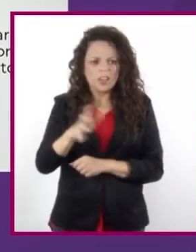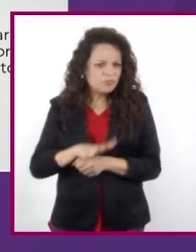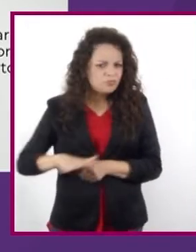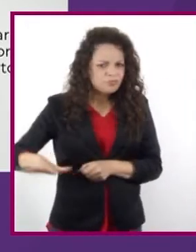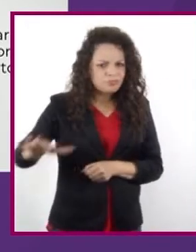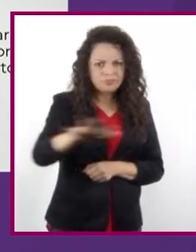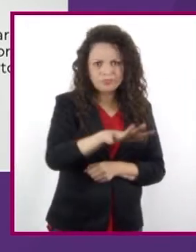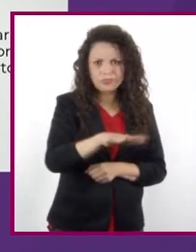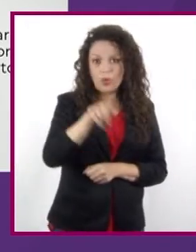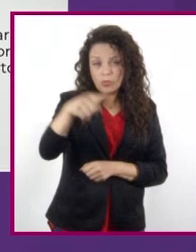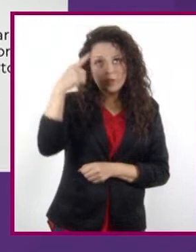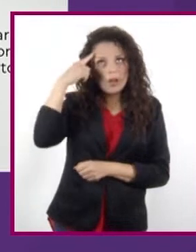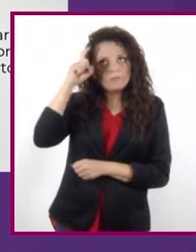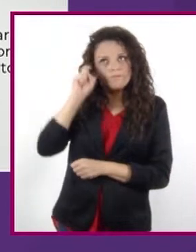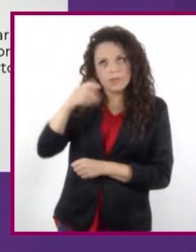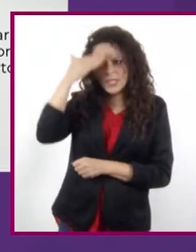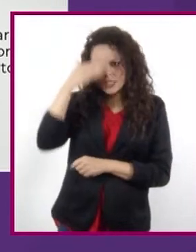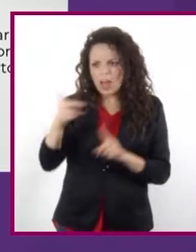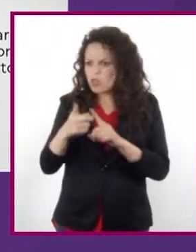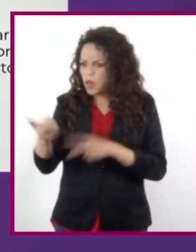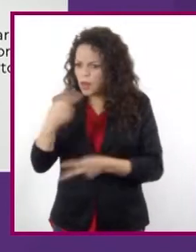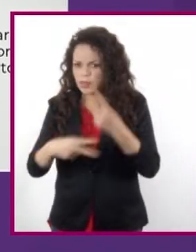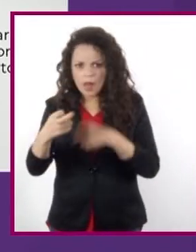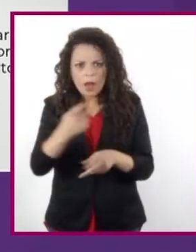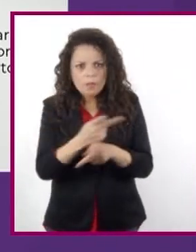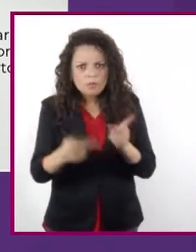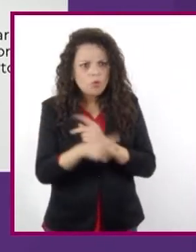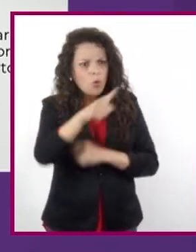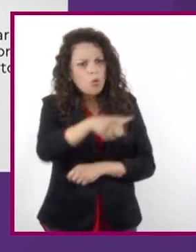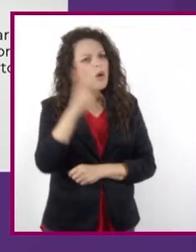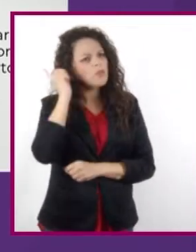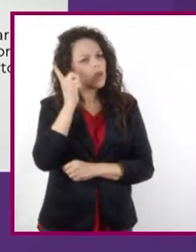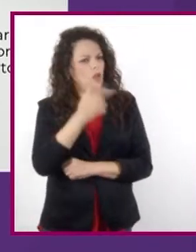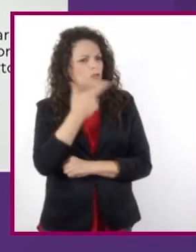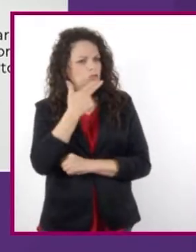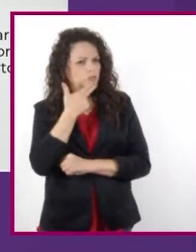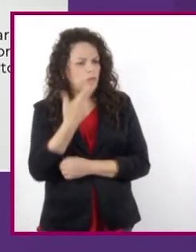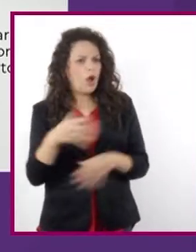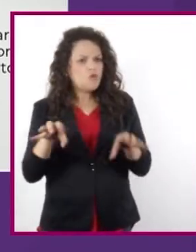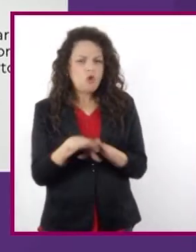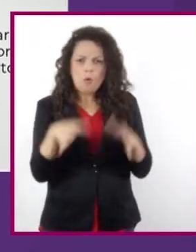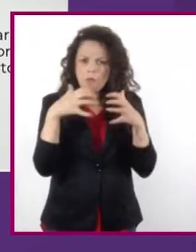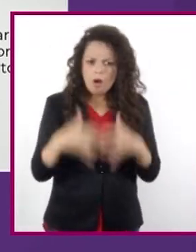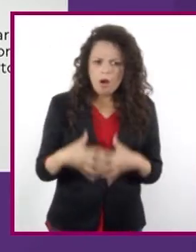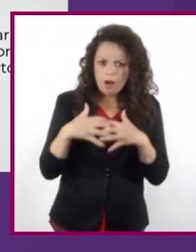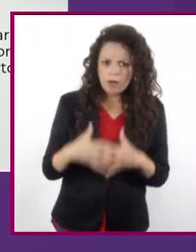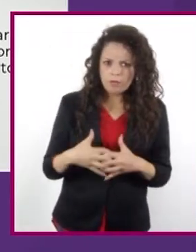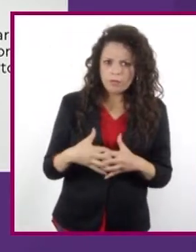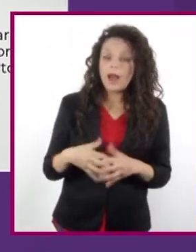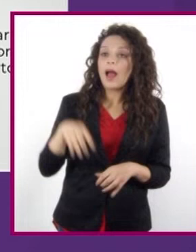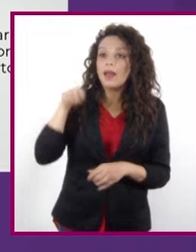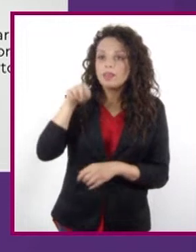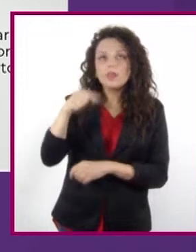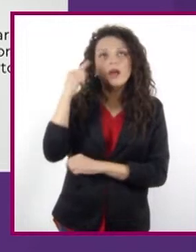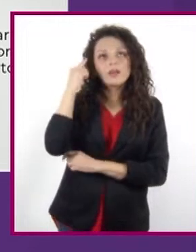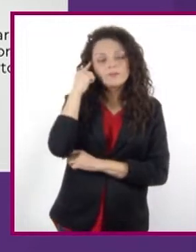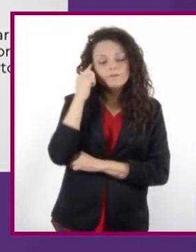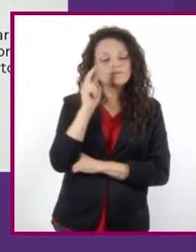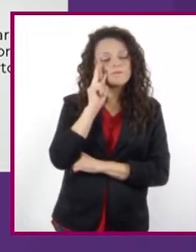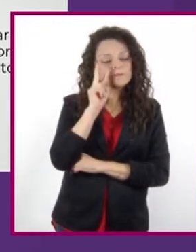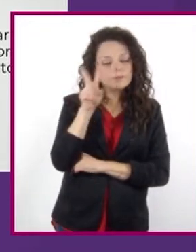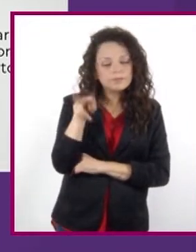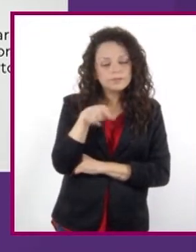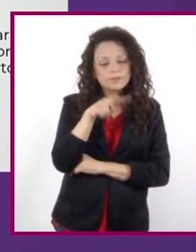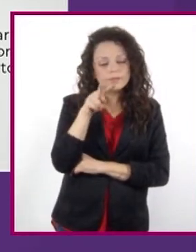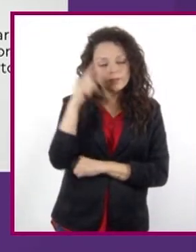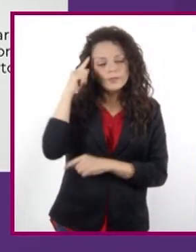preguntado de dónde vienen los productos que utilizan a diario? ¿Cómo fueron fabricados? Tómense el tiempo para observar y analizar